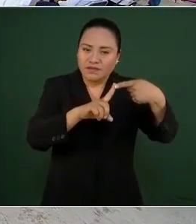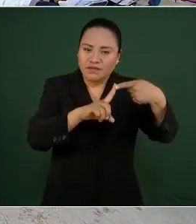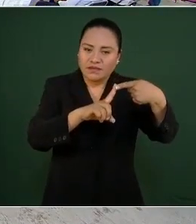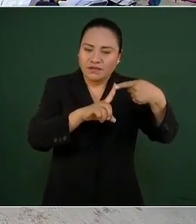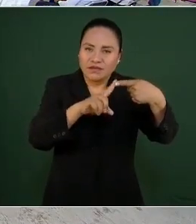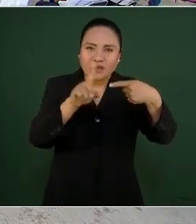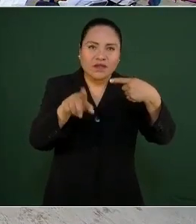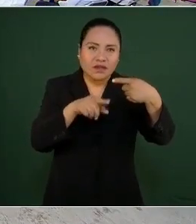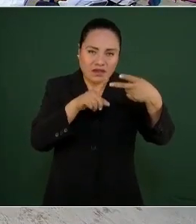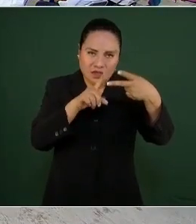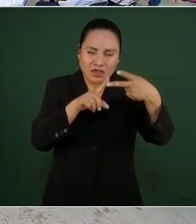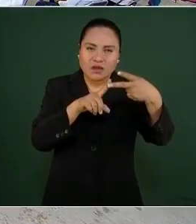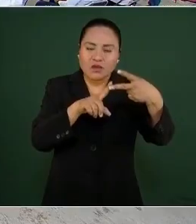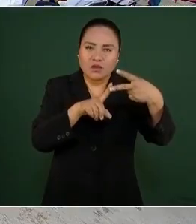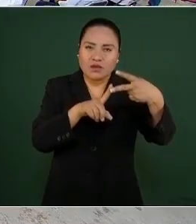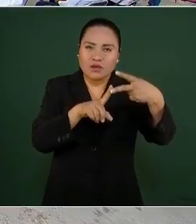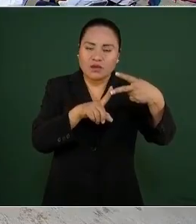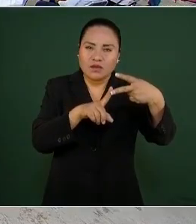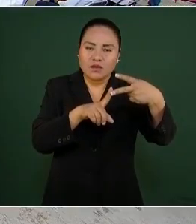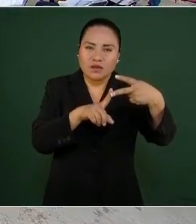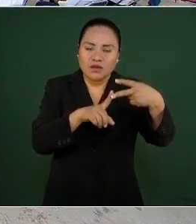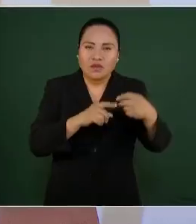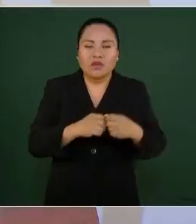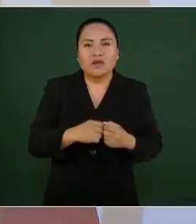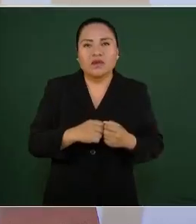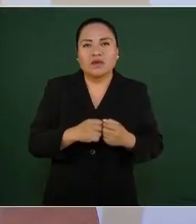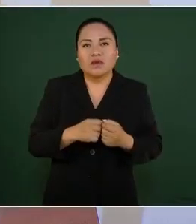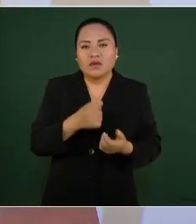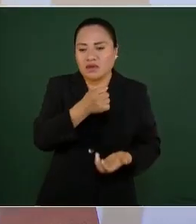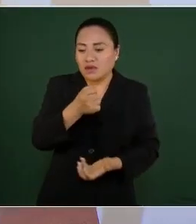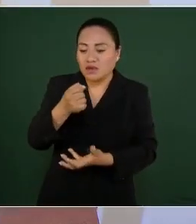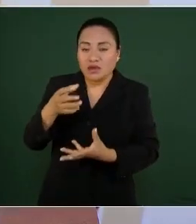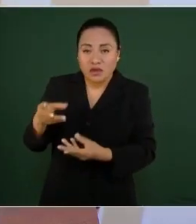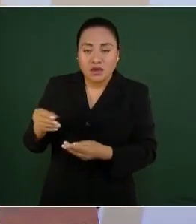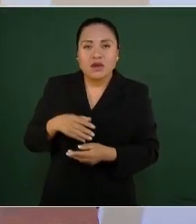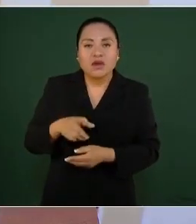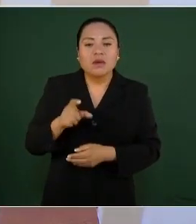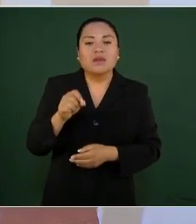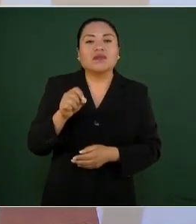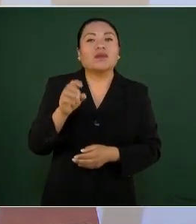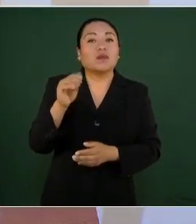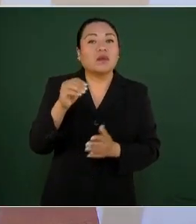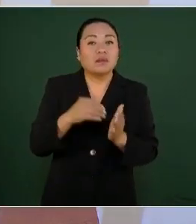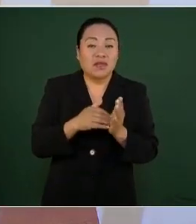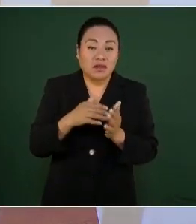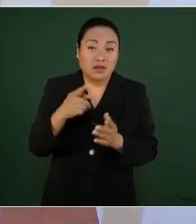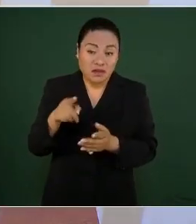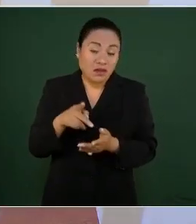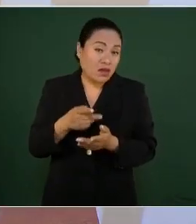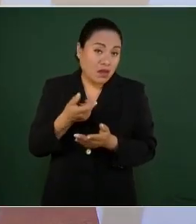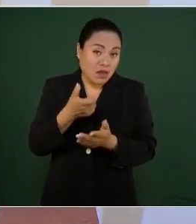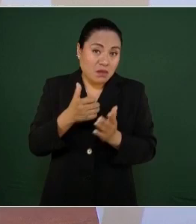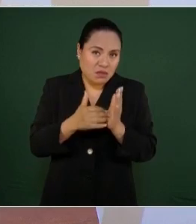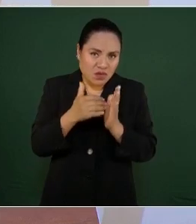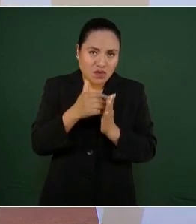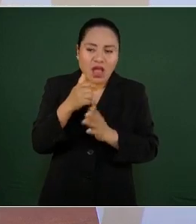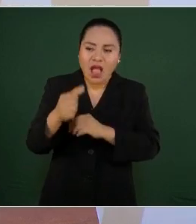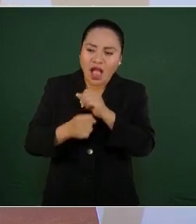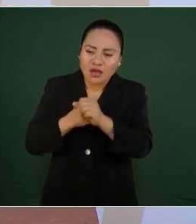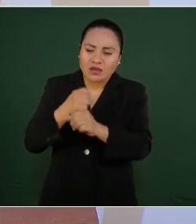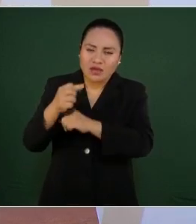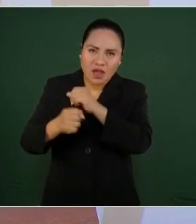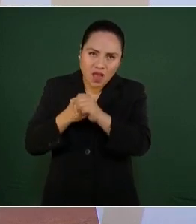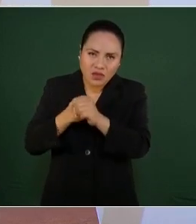El segundo es un presupuesto de 20 mil millones de dólares anuales para apoyar a países